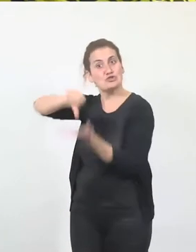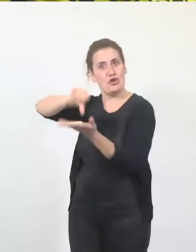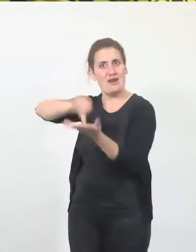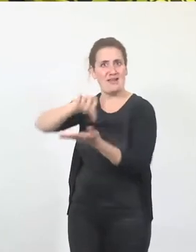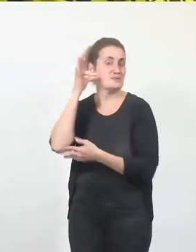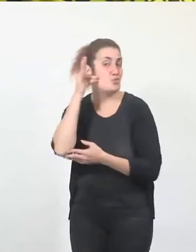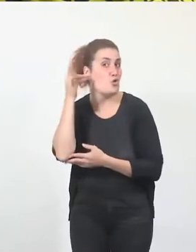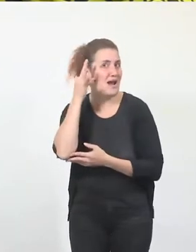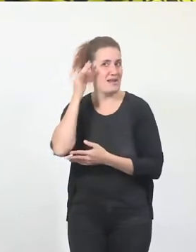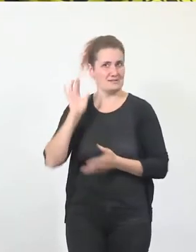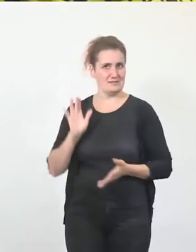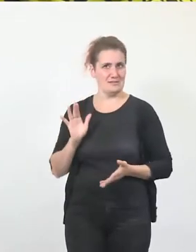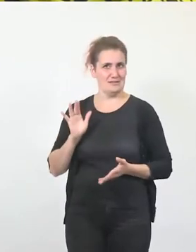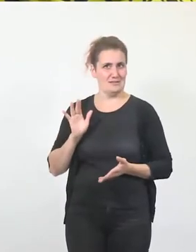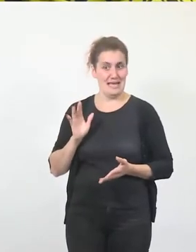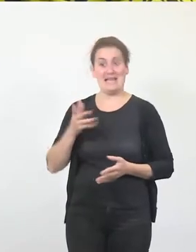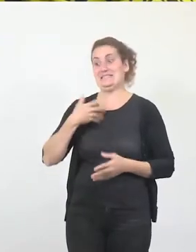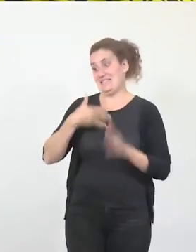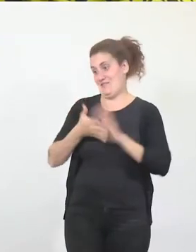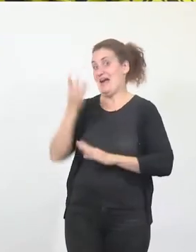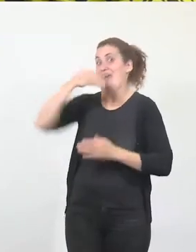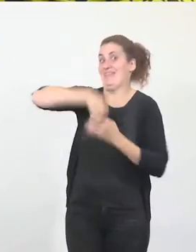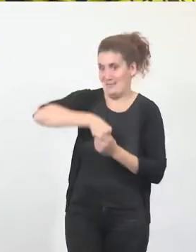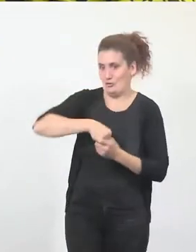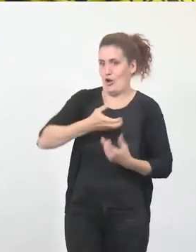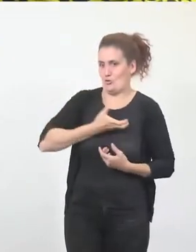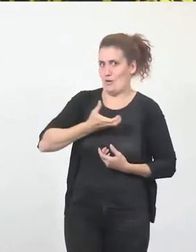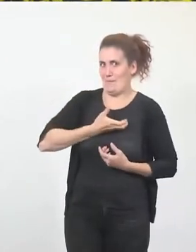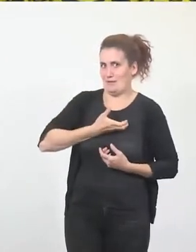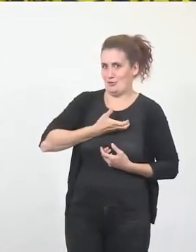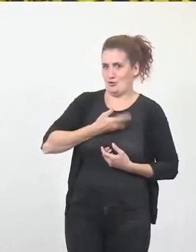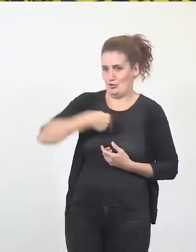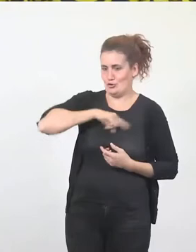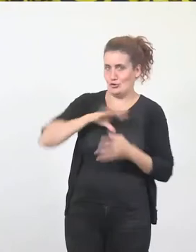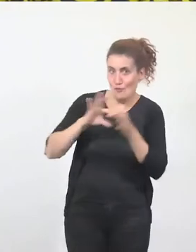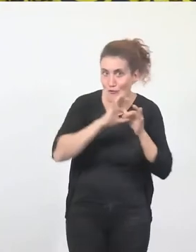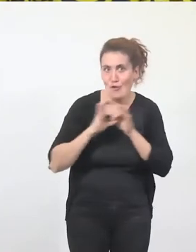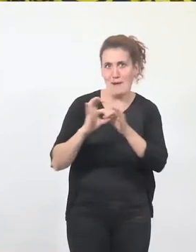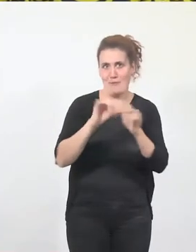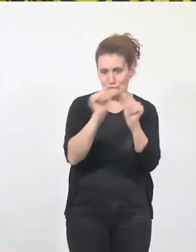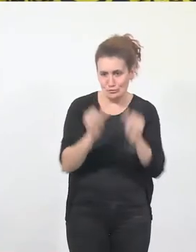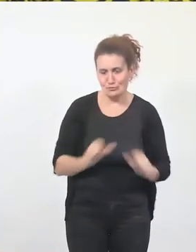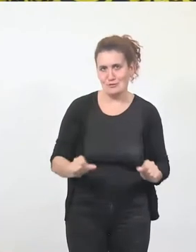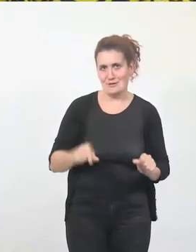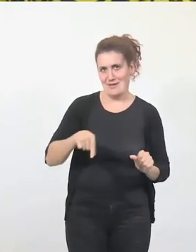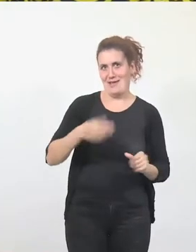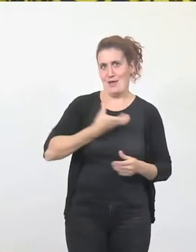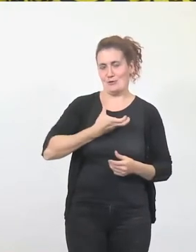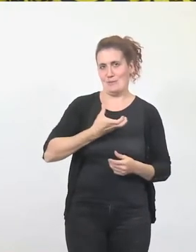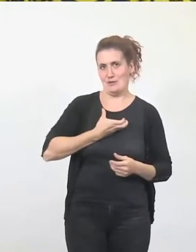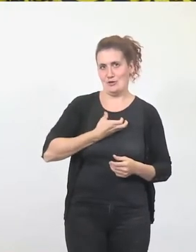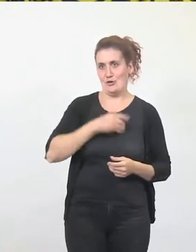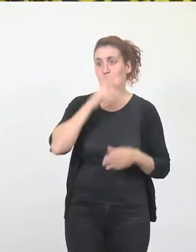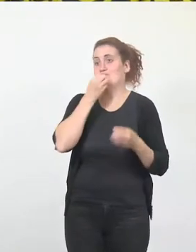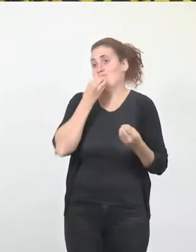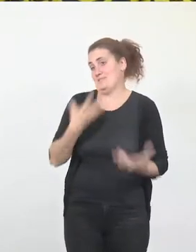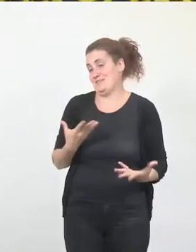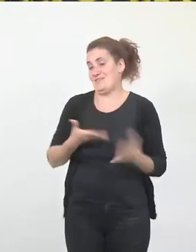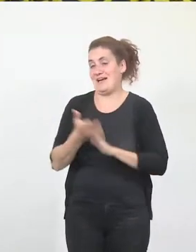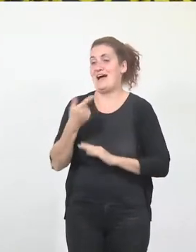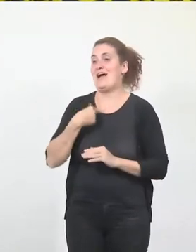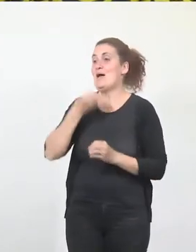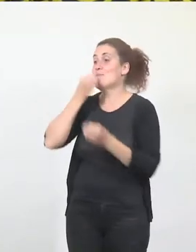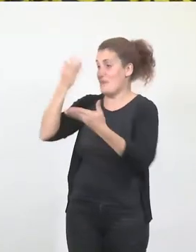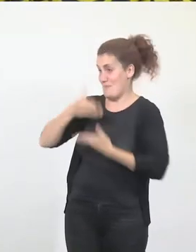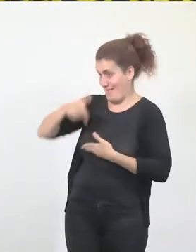ciudadanía, que somos quienes conformamos los ayuntamientos y conformamos también los presupuestos. Por lo tanto, bienvenida a esta casa, que